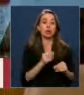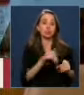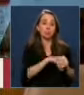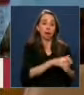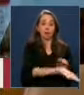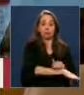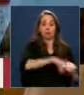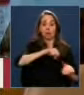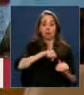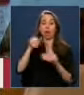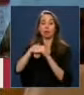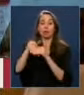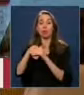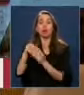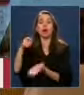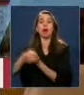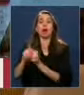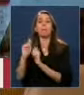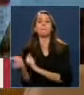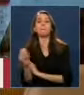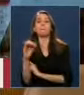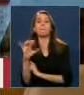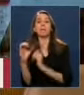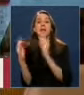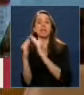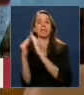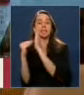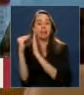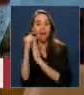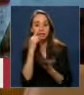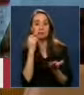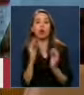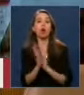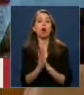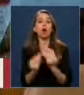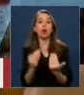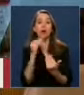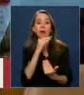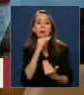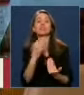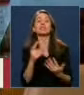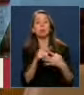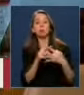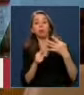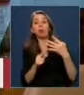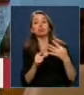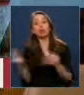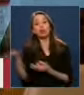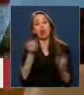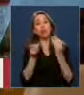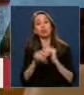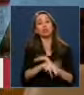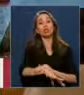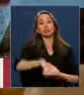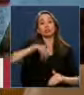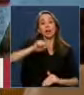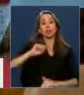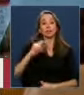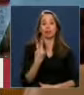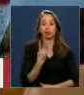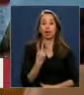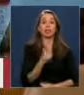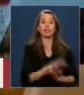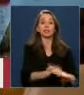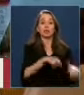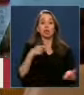pie de una casa, guardar en caso de emergencia. Estas son las razones para el retiro. Y si esos recursos